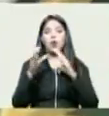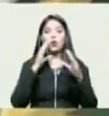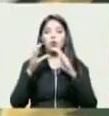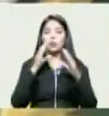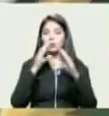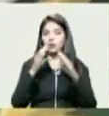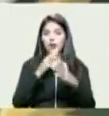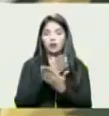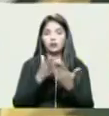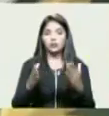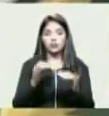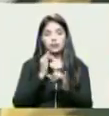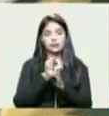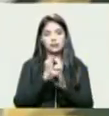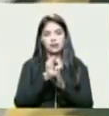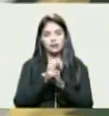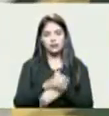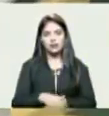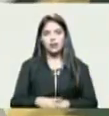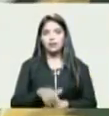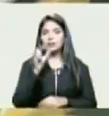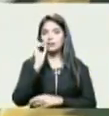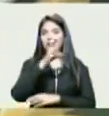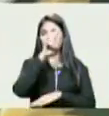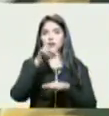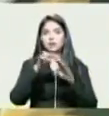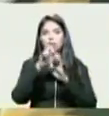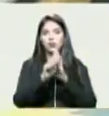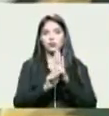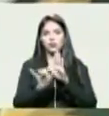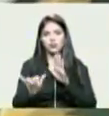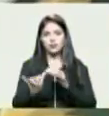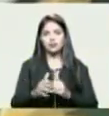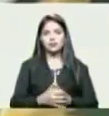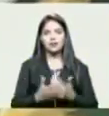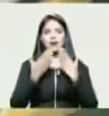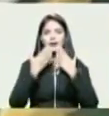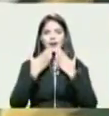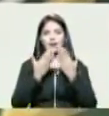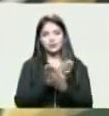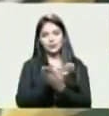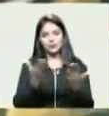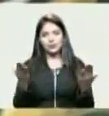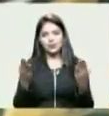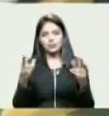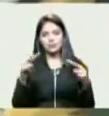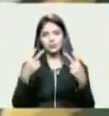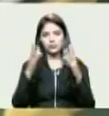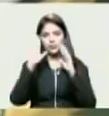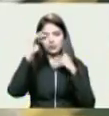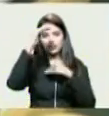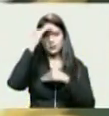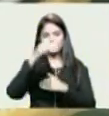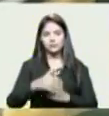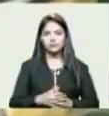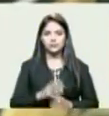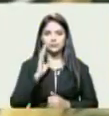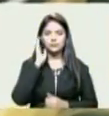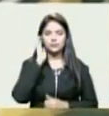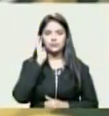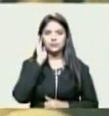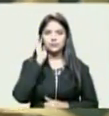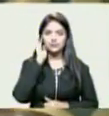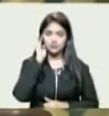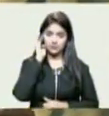comunicación en redes de esta Asamblea Nacional Constituyente. Muchísimas gracias por su atención. Bien, tenían ustedes allí